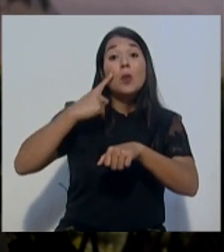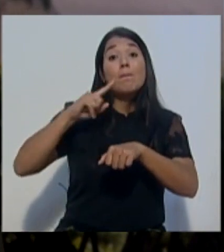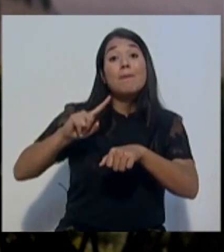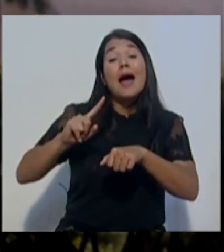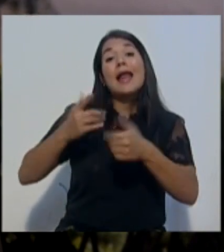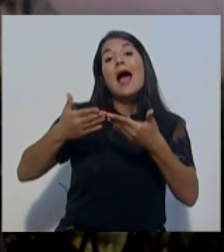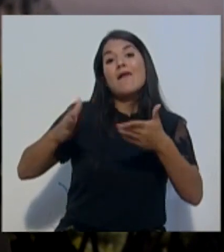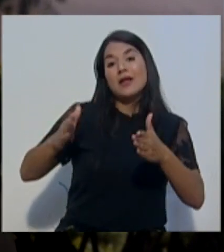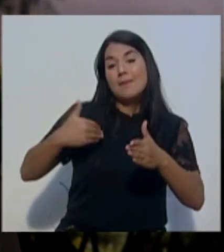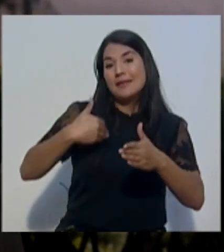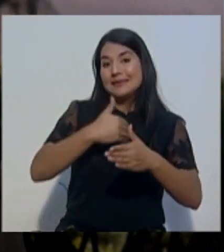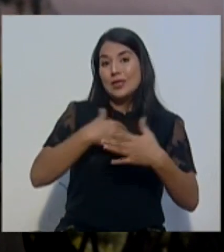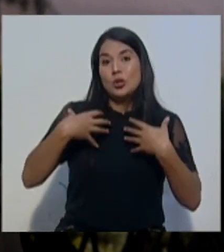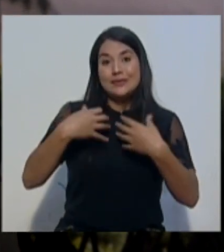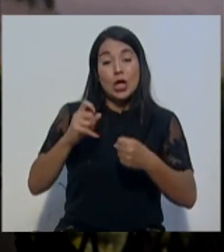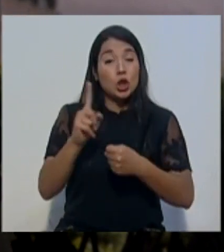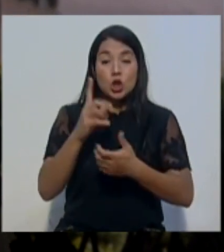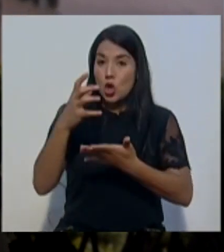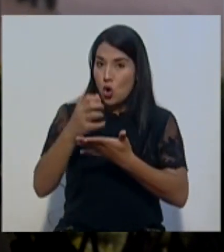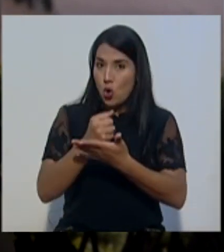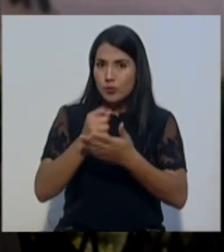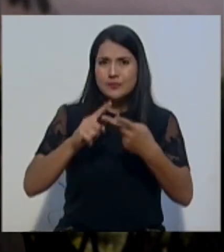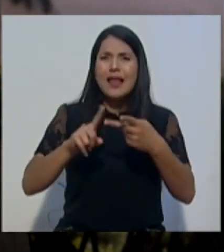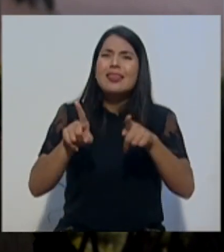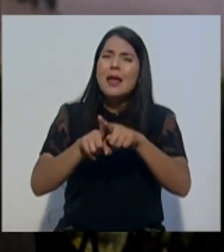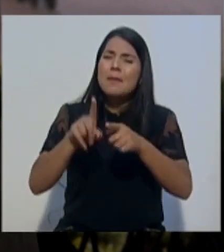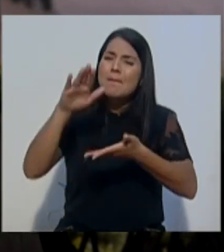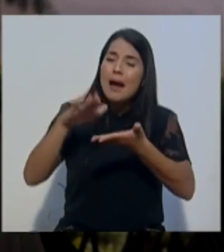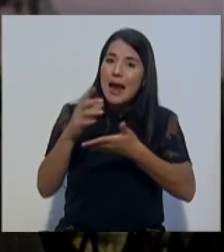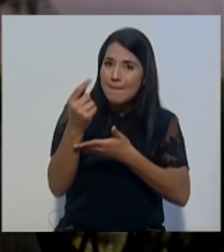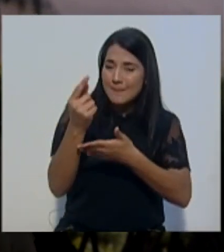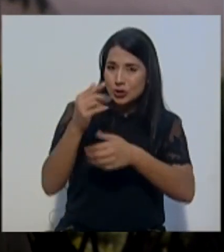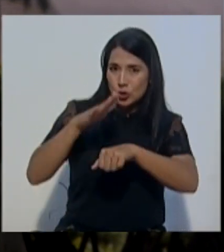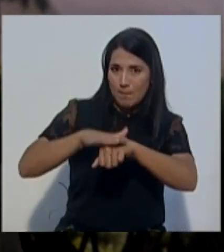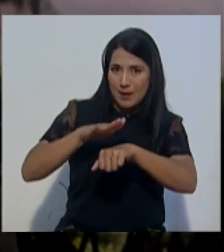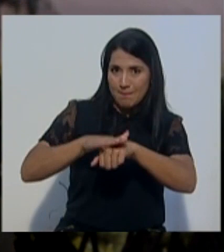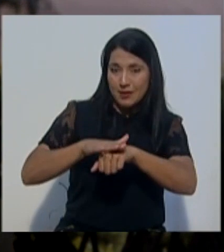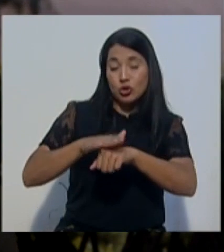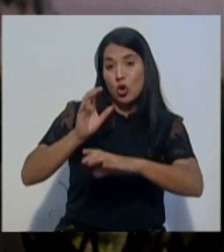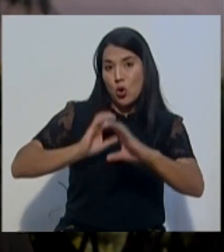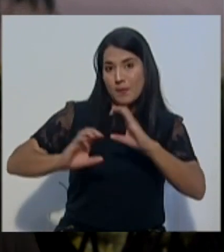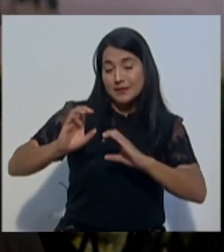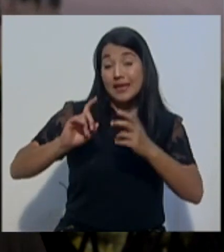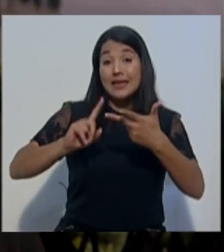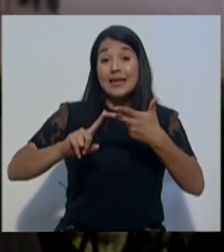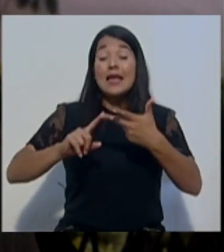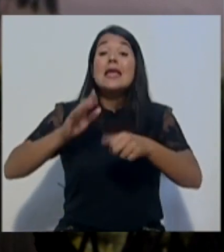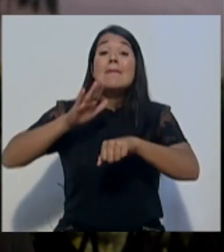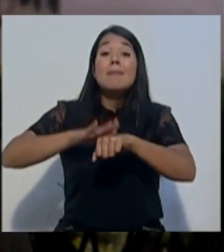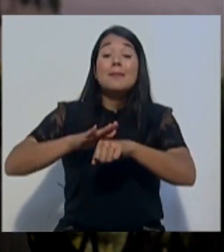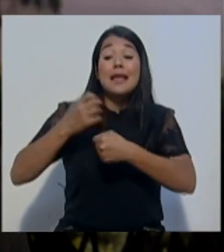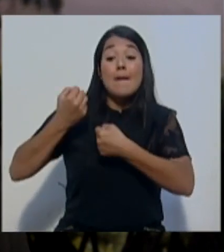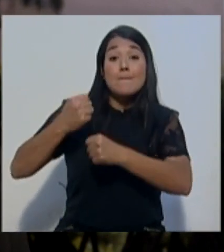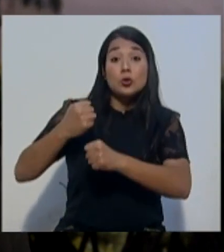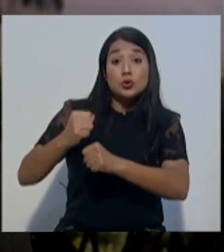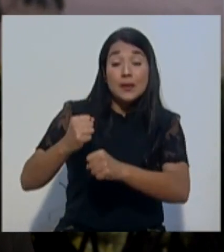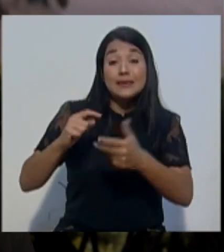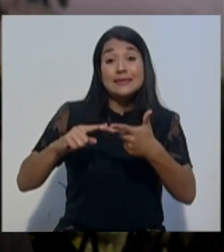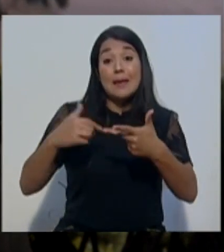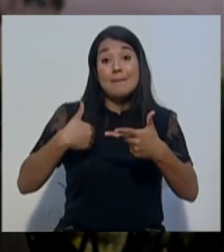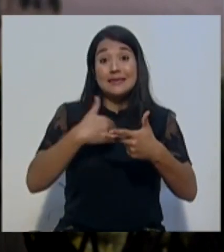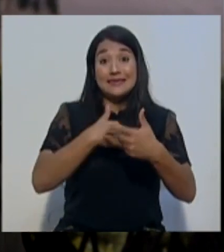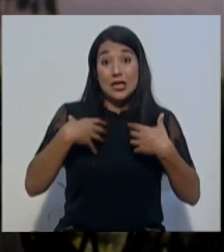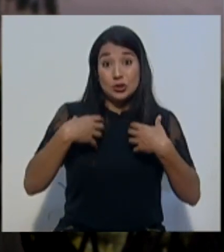también rebajar el porcentaje de cobro a las patentes comerciales y permitir a los municipios y al Ministerio de Salud de cada